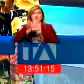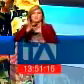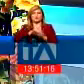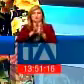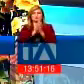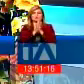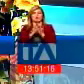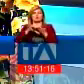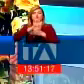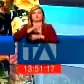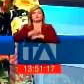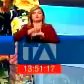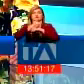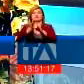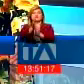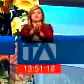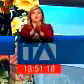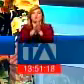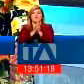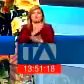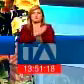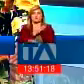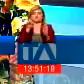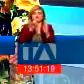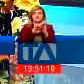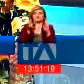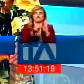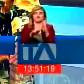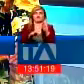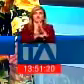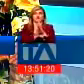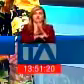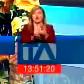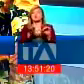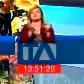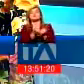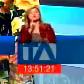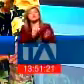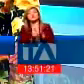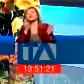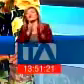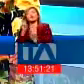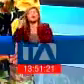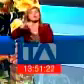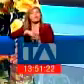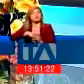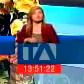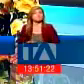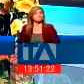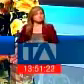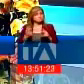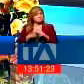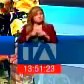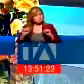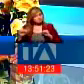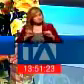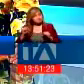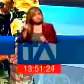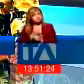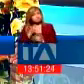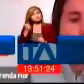de la Administración Legislativa que emita la reglamentación y los casos de legisladores denunciados internamente para empezar su trabajo.